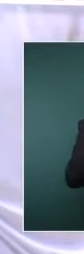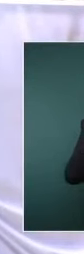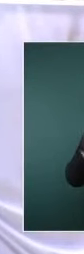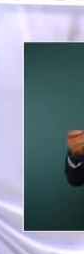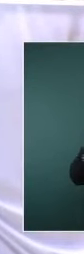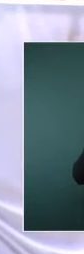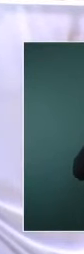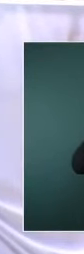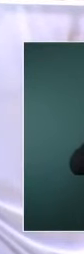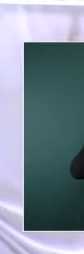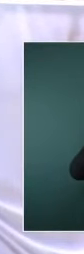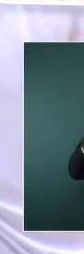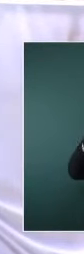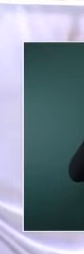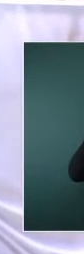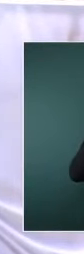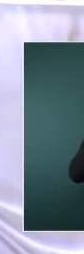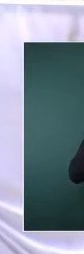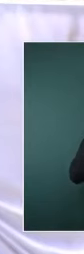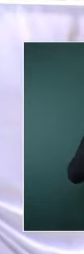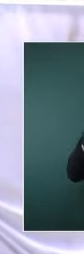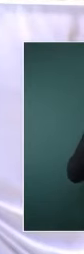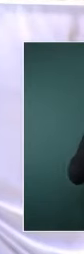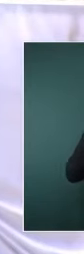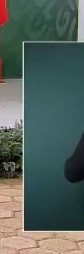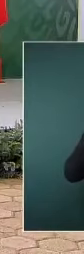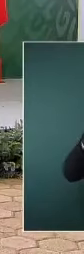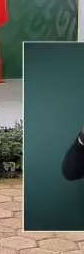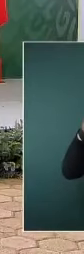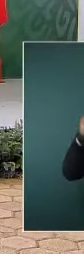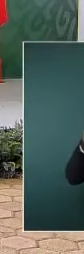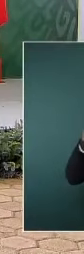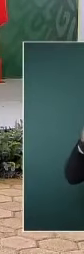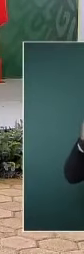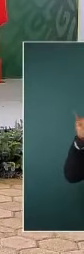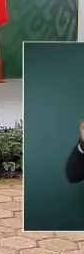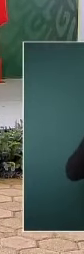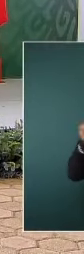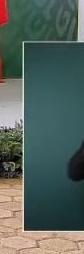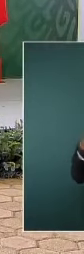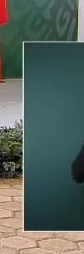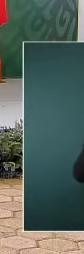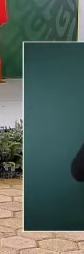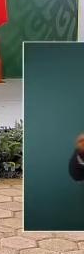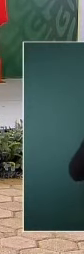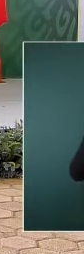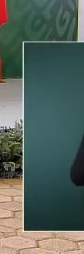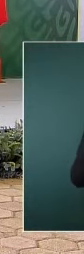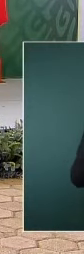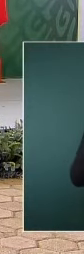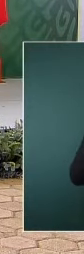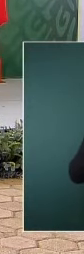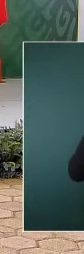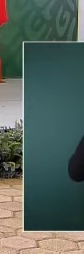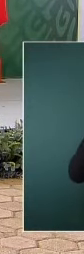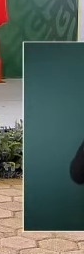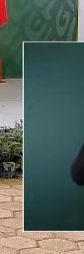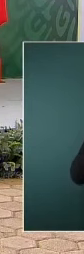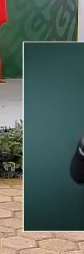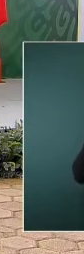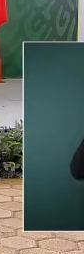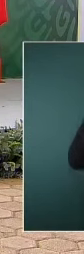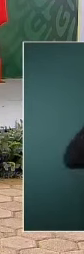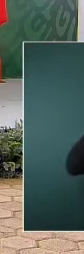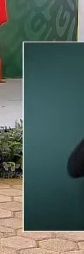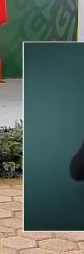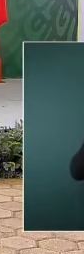Hacienda. Dale tantos millones a tal o a cual y punto. Lo que seguía era una minuciosa operación para darle forma